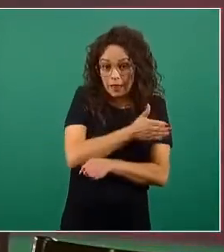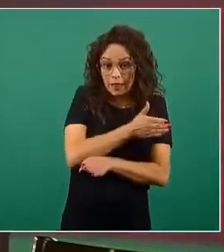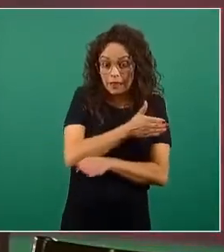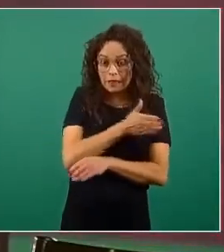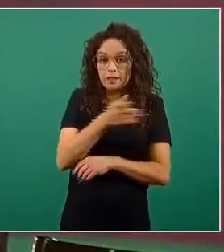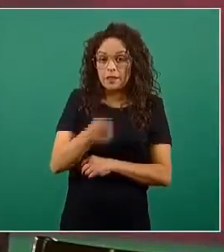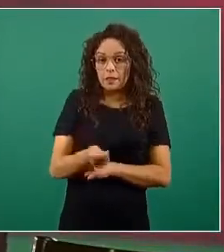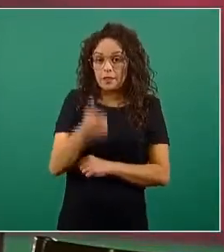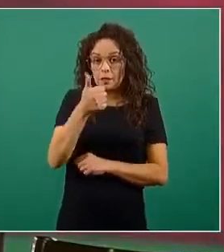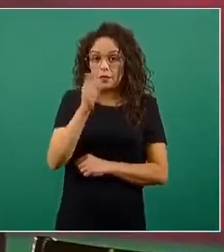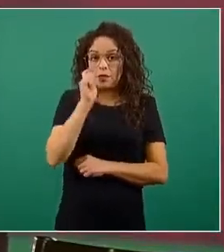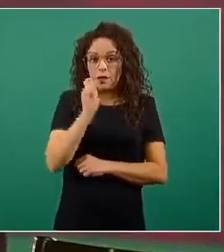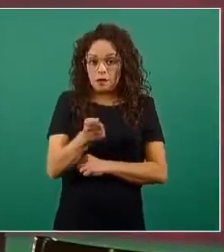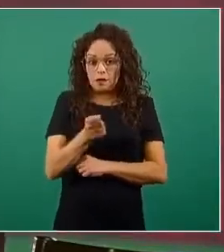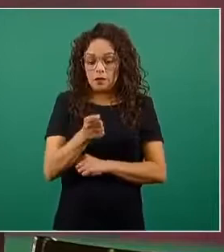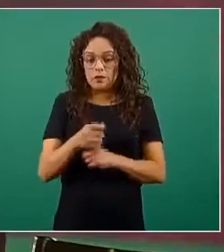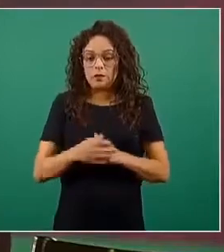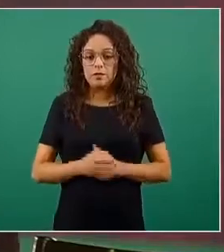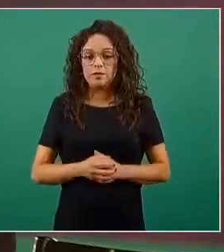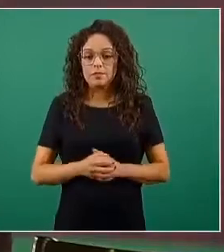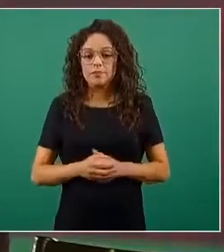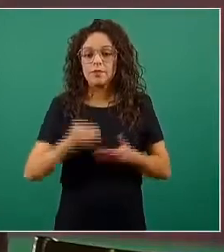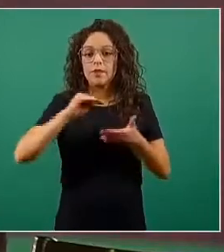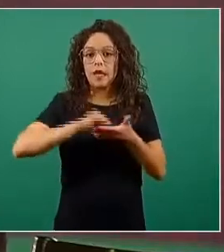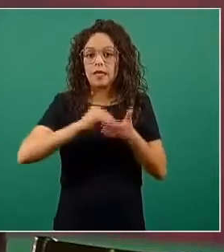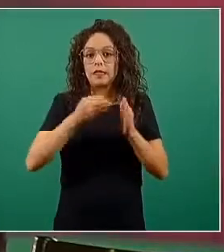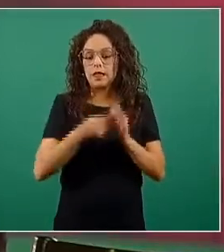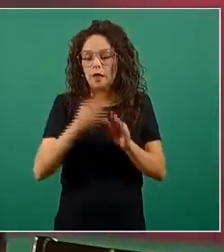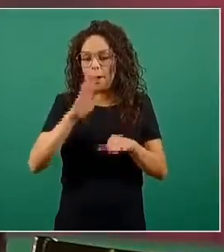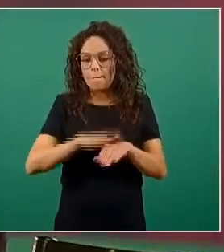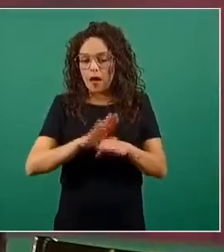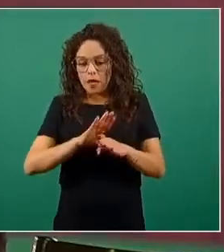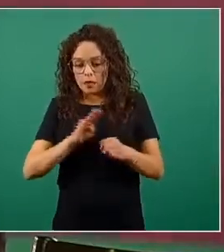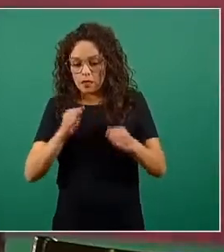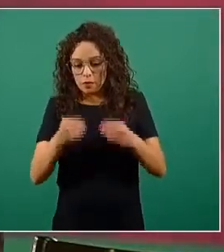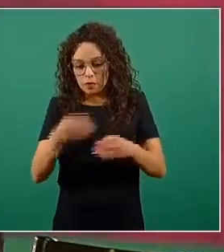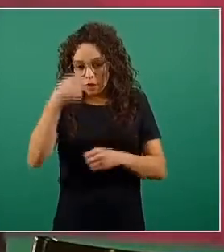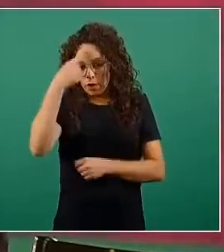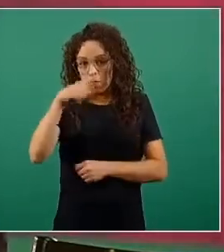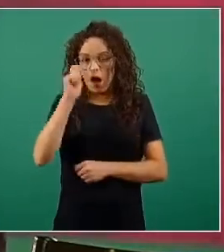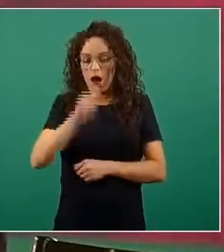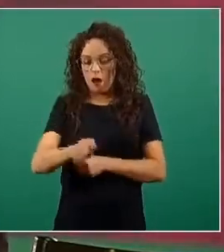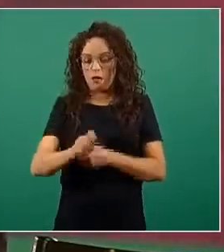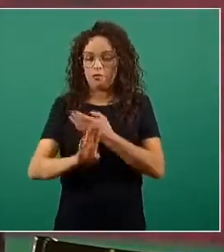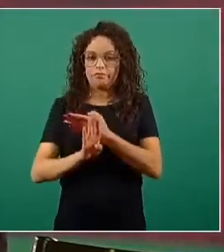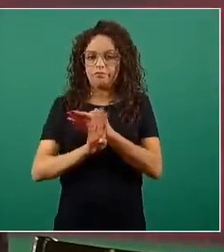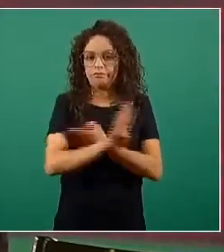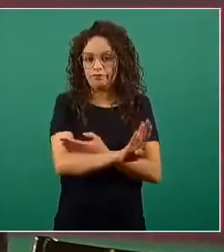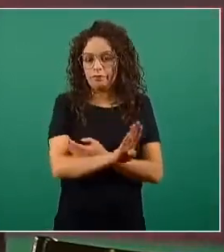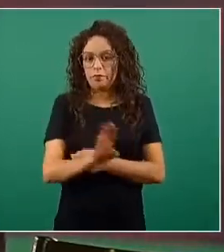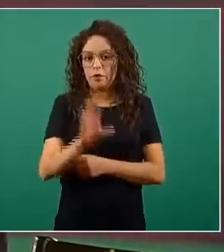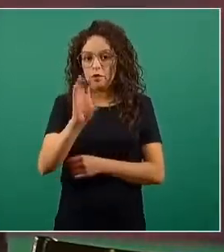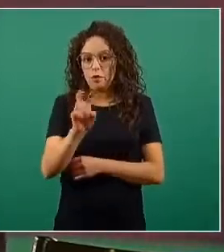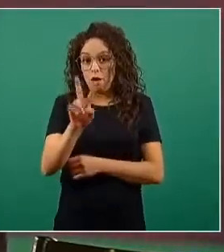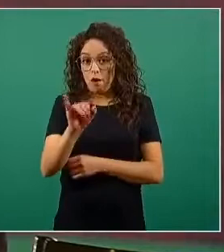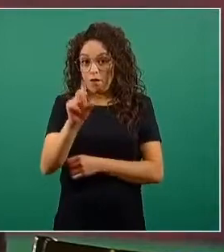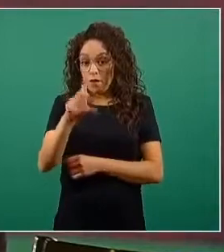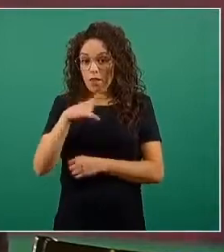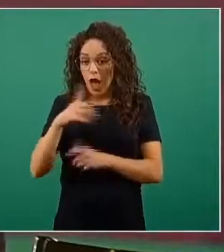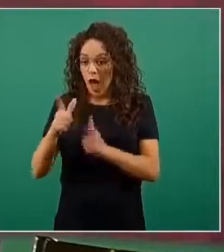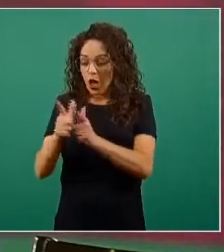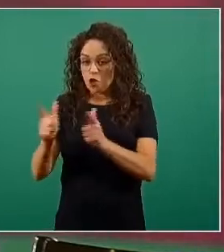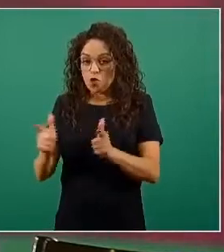que esta estrategia, por eso es una estrategia muy específica para prevención de COVID, tiene grupos integrales que realizan